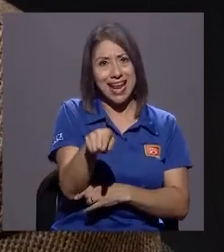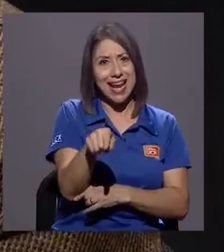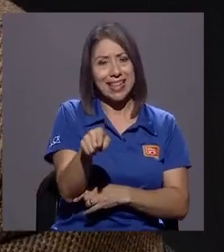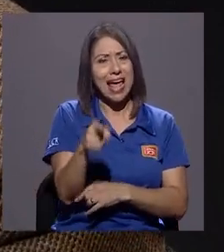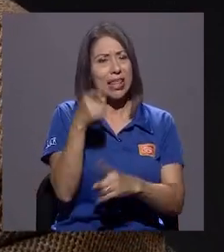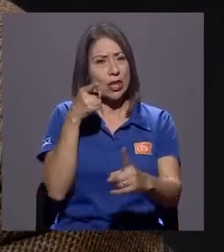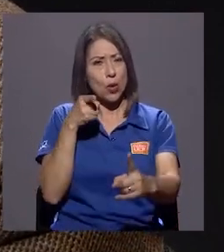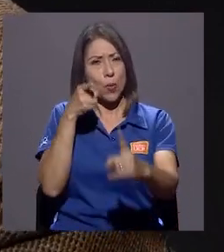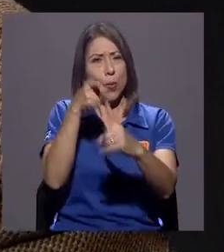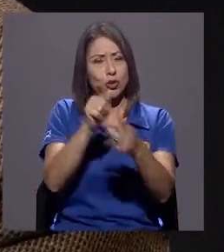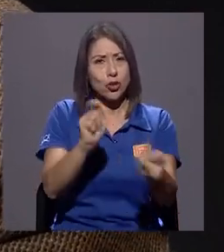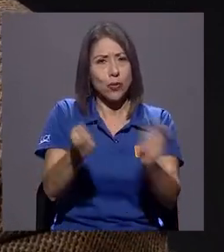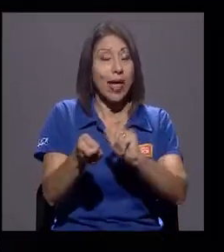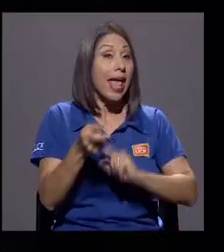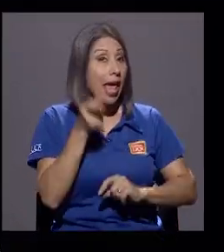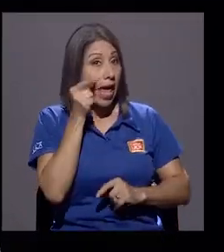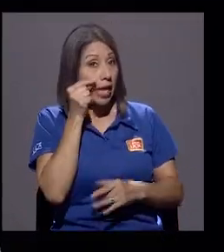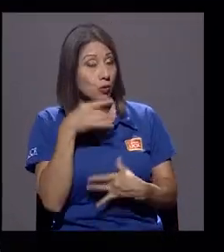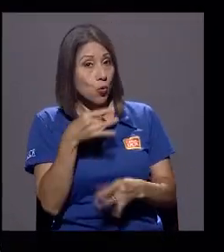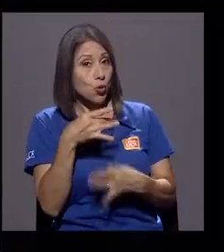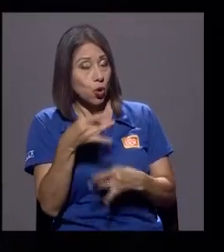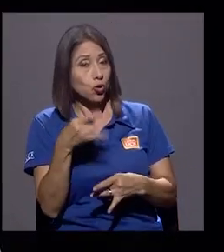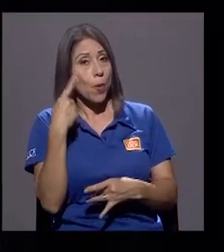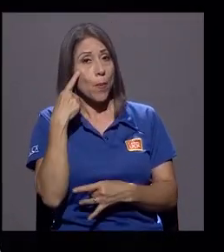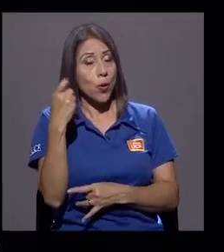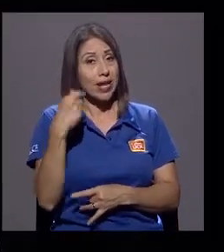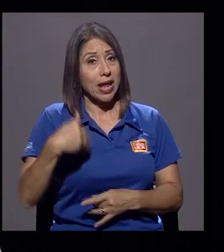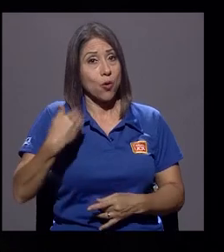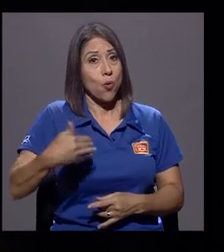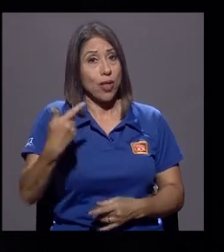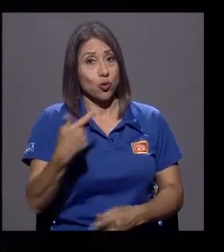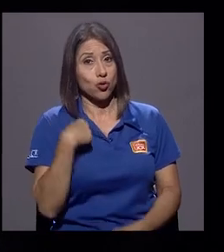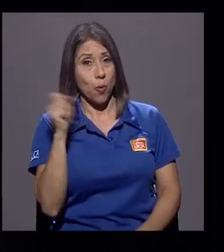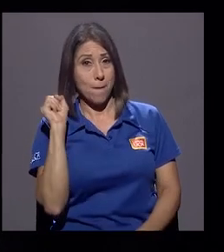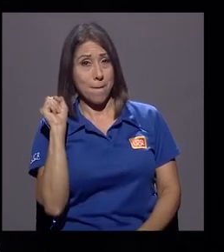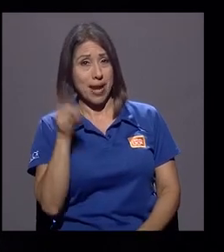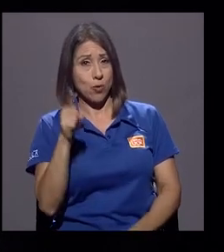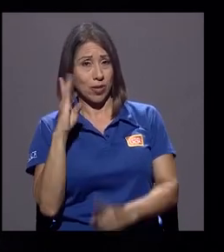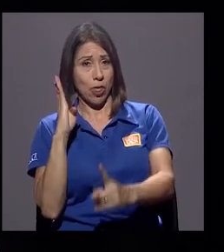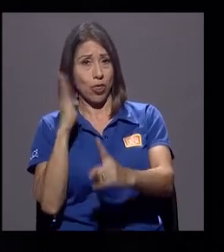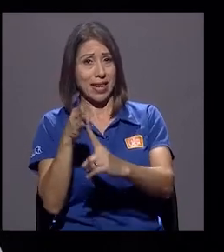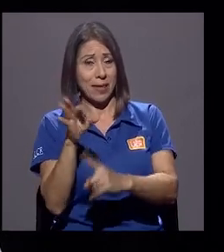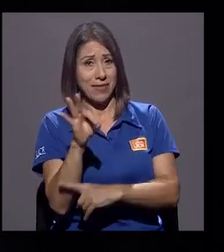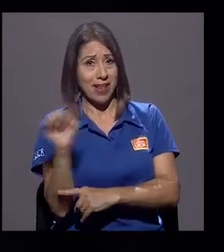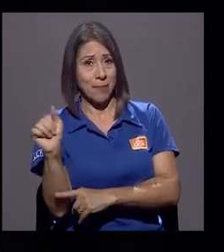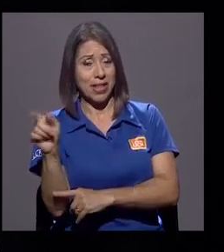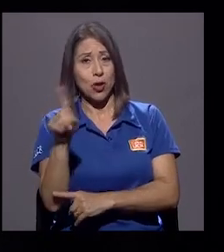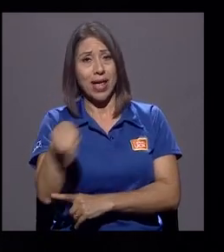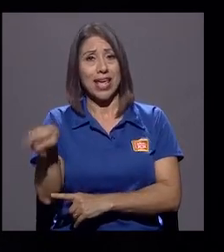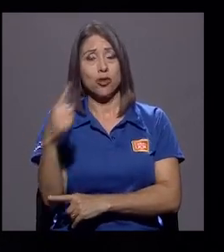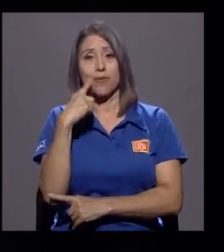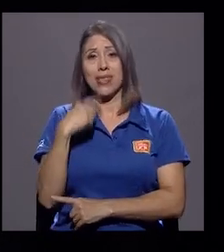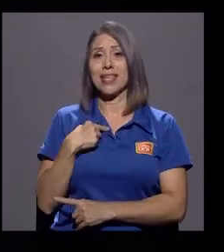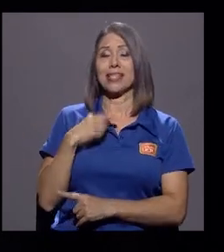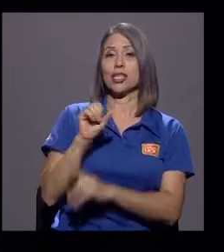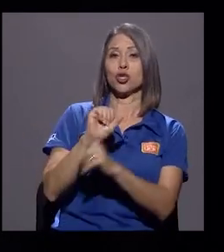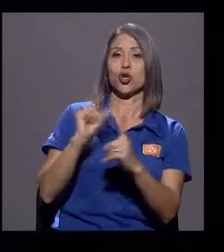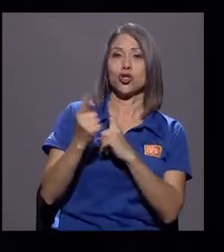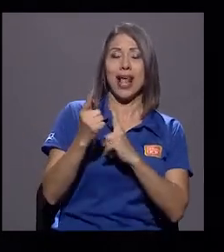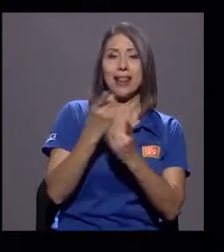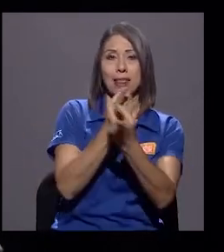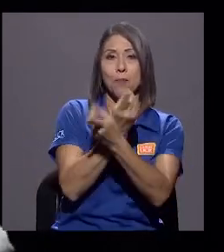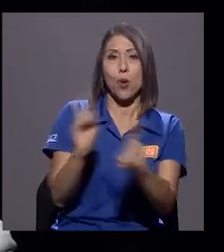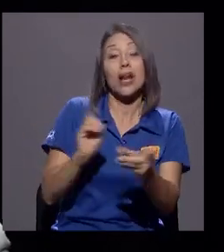de transformación y es curioso porque condiciones equipadores cuando me es curioso pero se pregunta directamente a ellos ellos me dicen que son socialdemócratas o que son